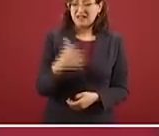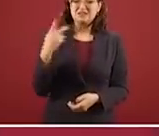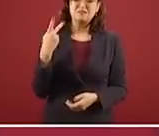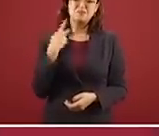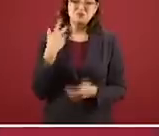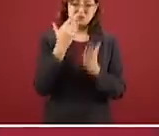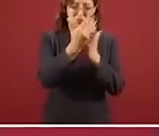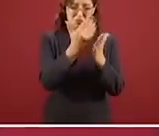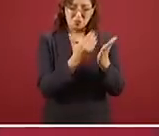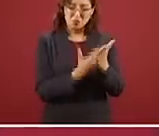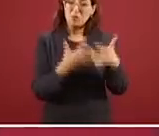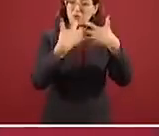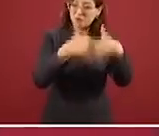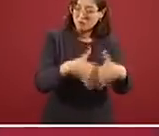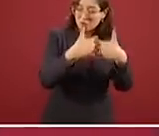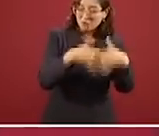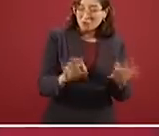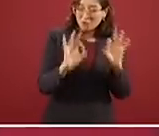puede